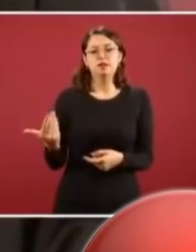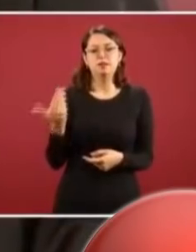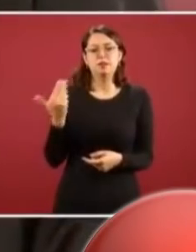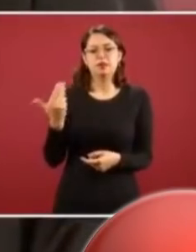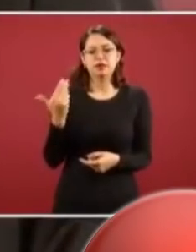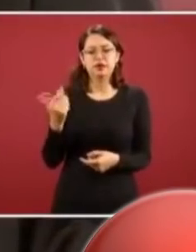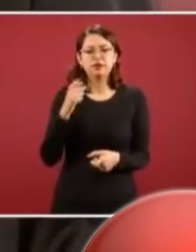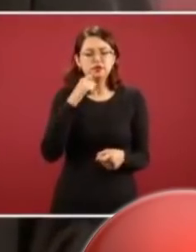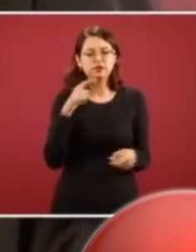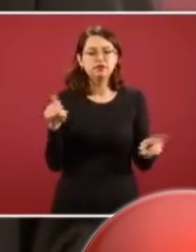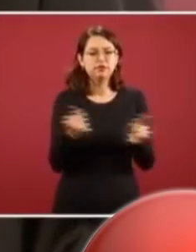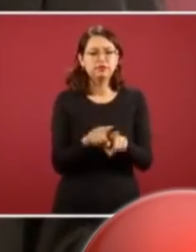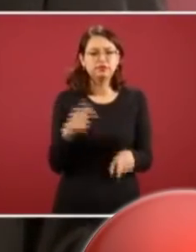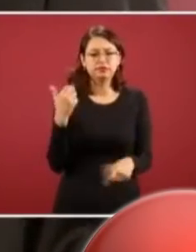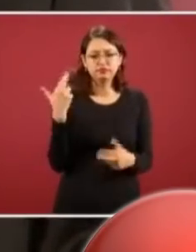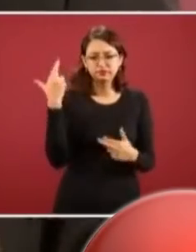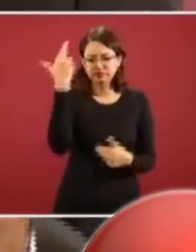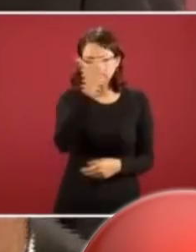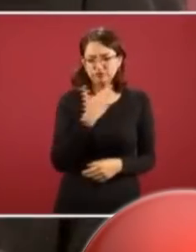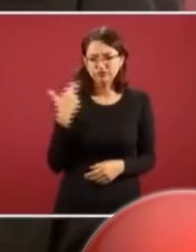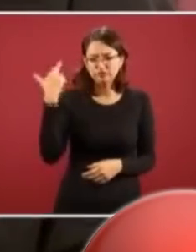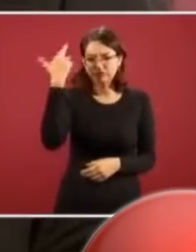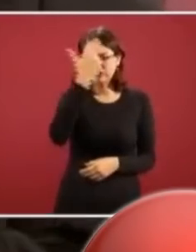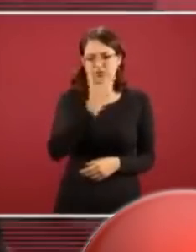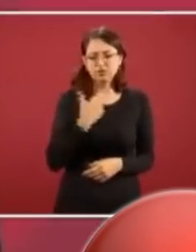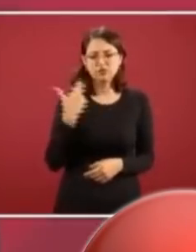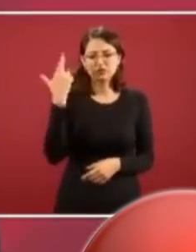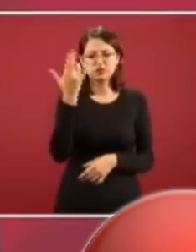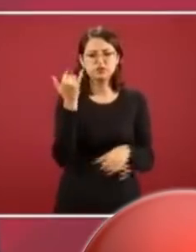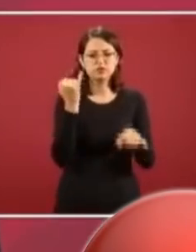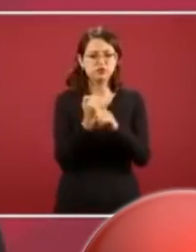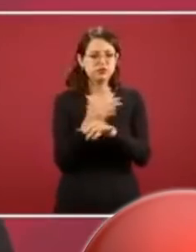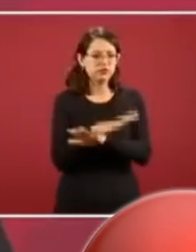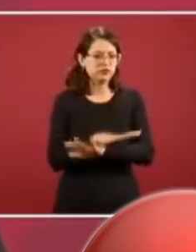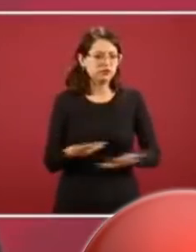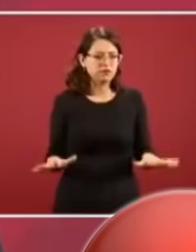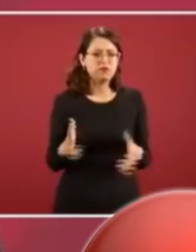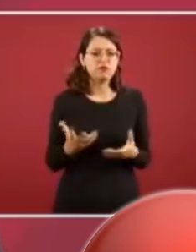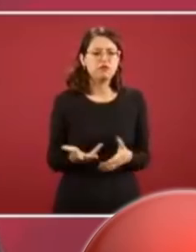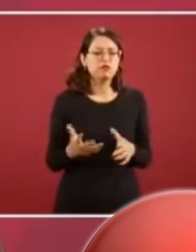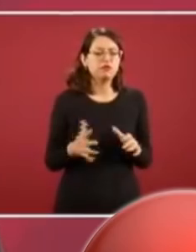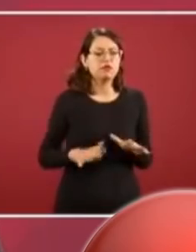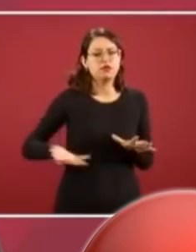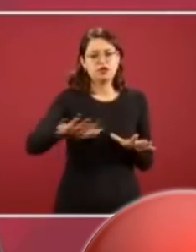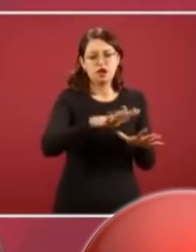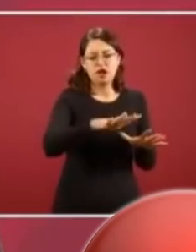una evaluación que informan todas las áreas